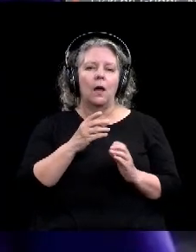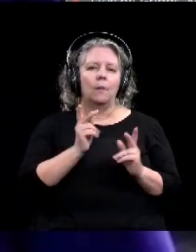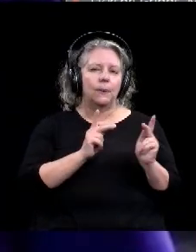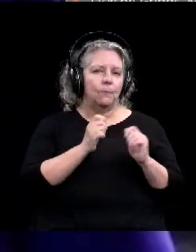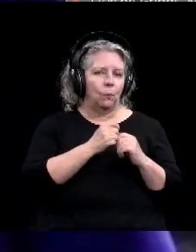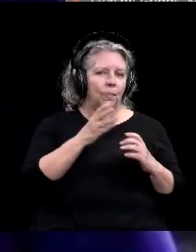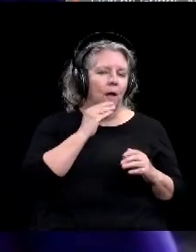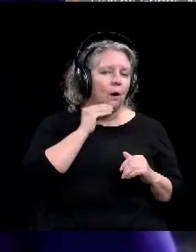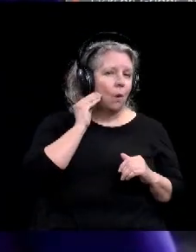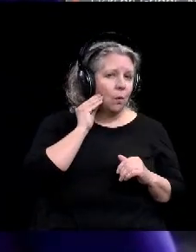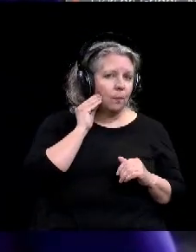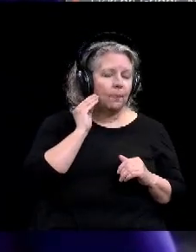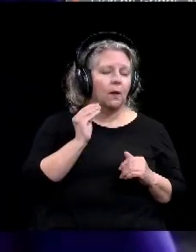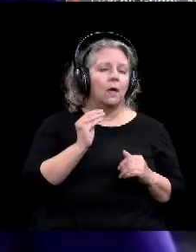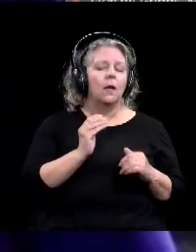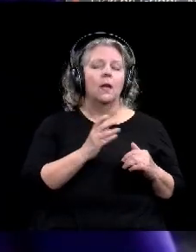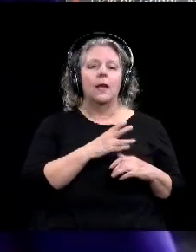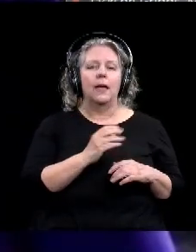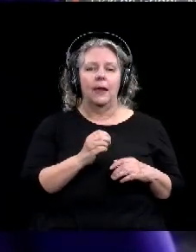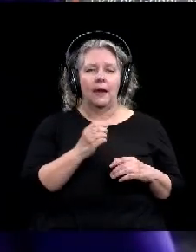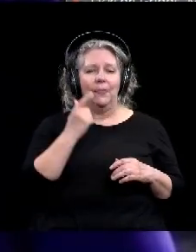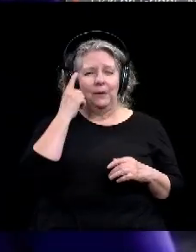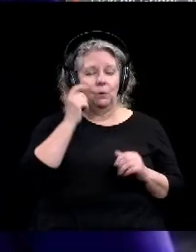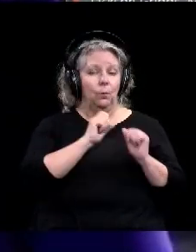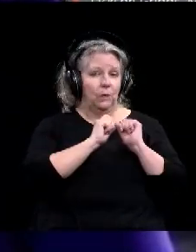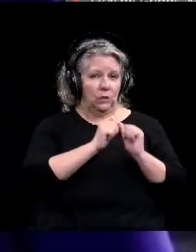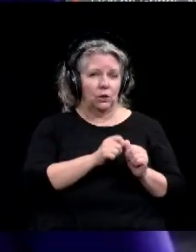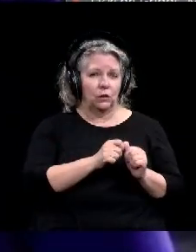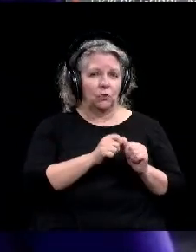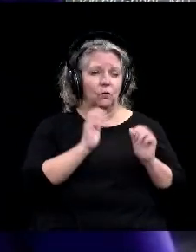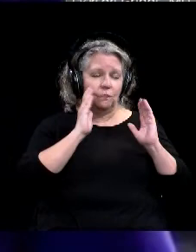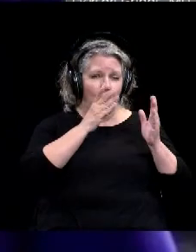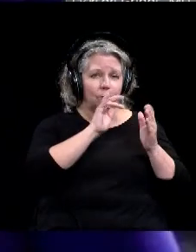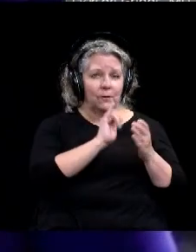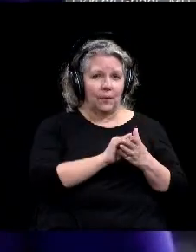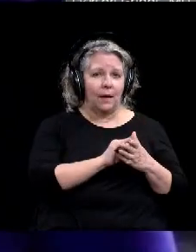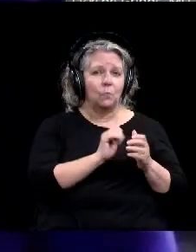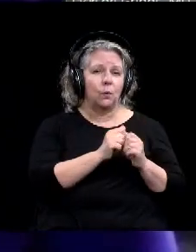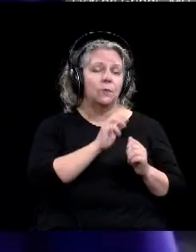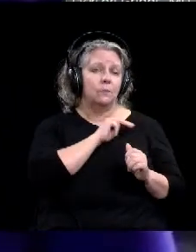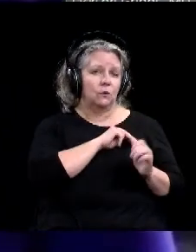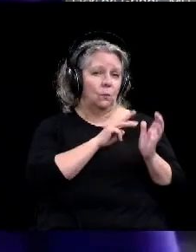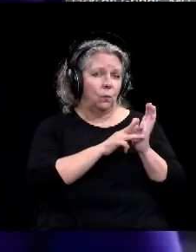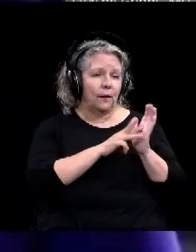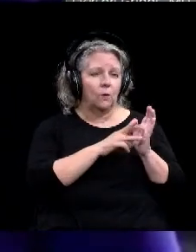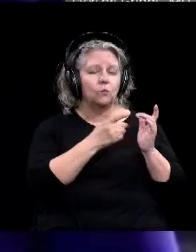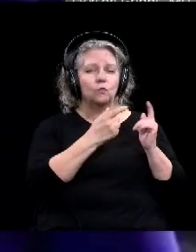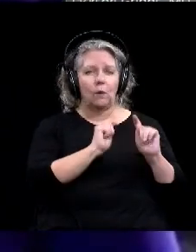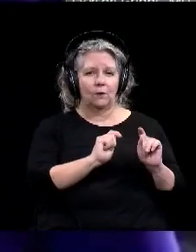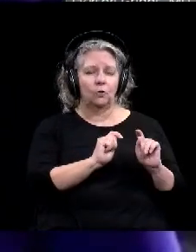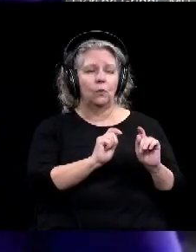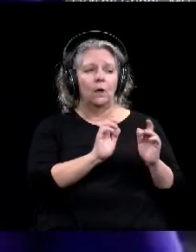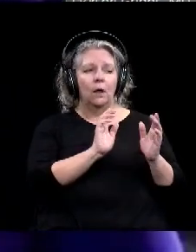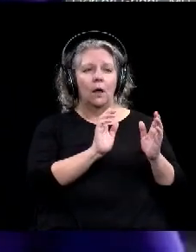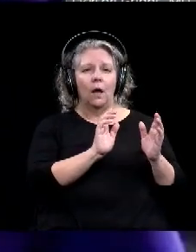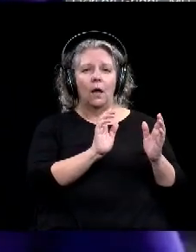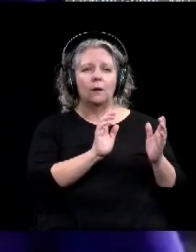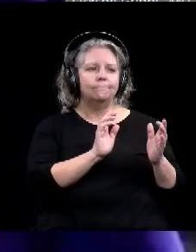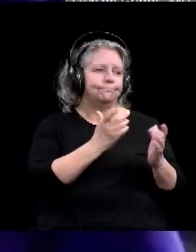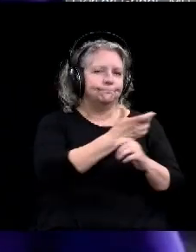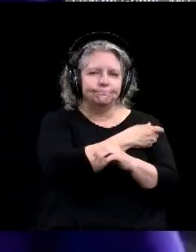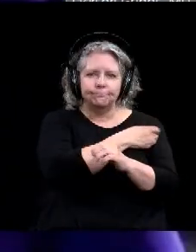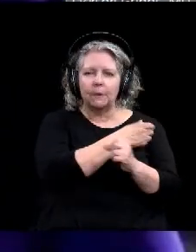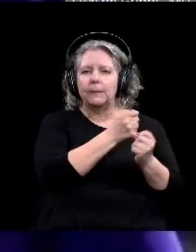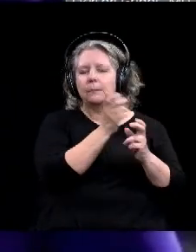casa para que ellos puedan incrementar y ayudar a estas vacunas a esas